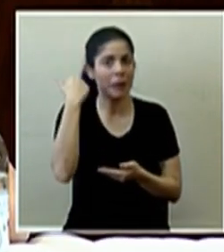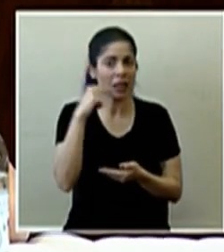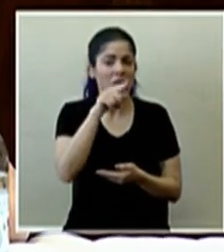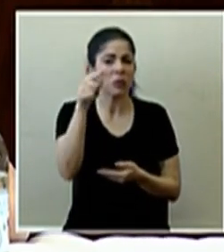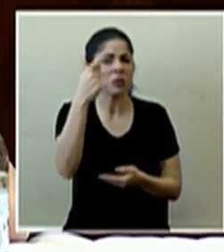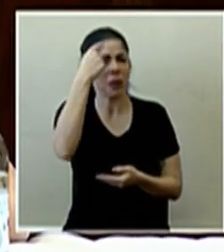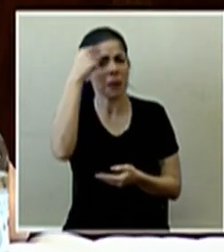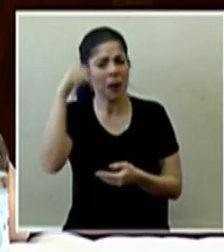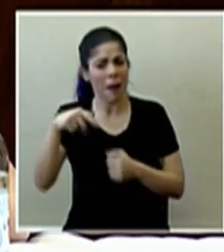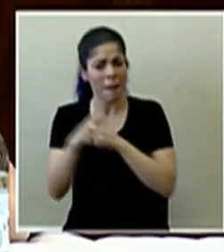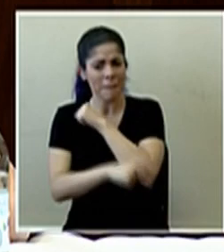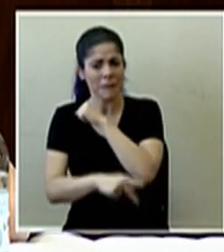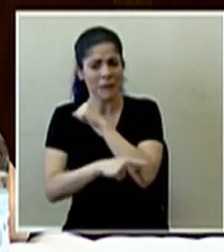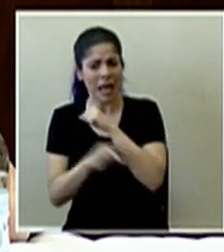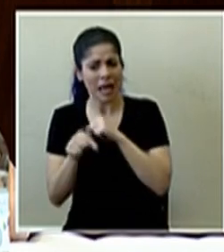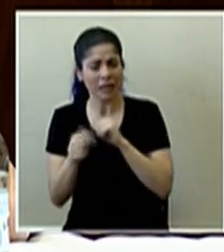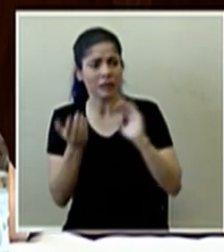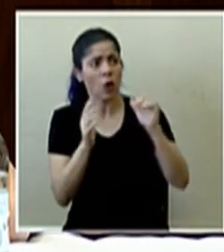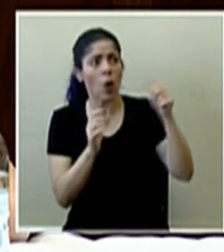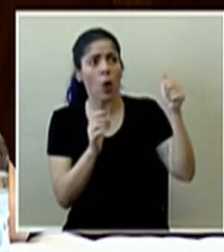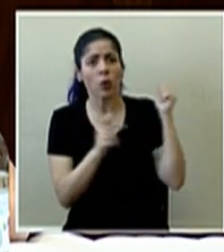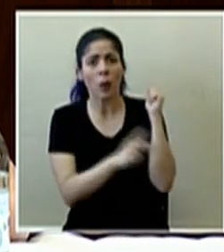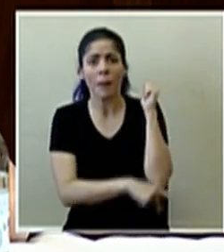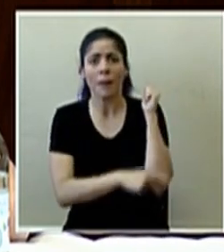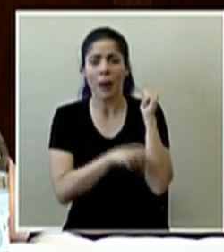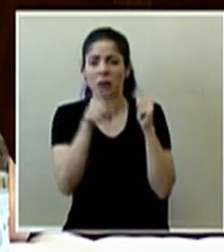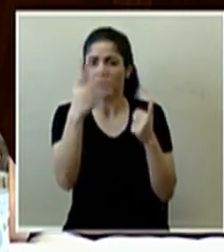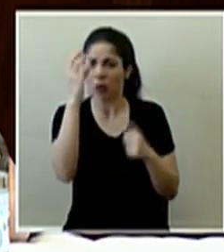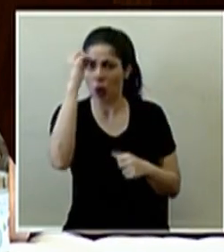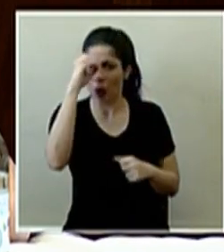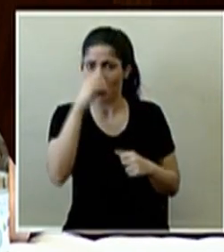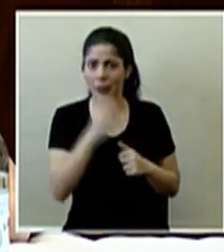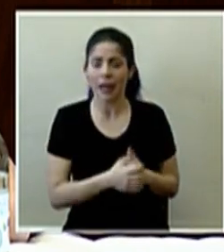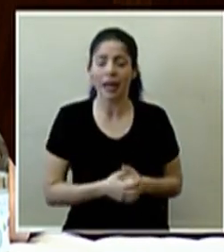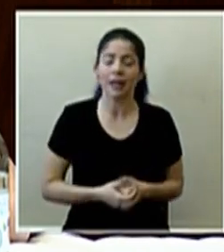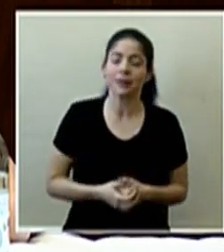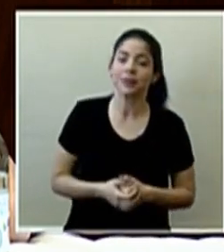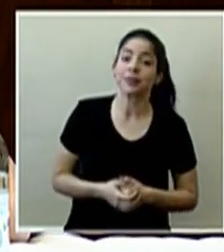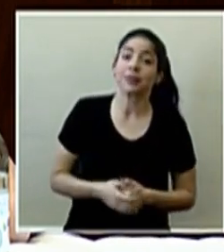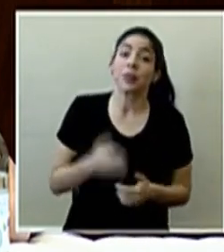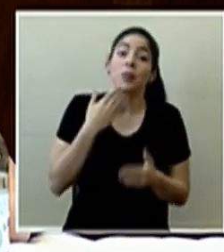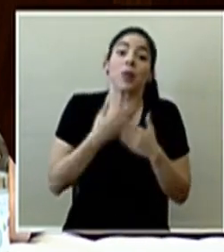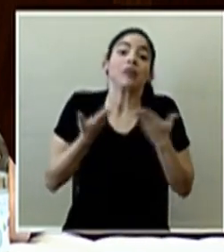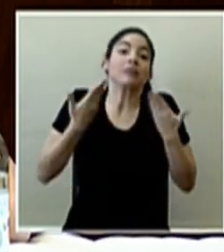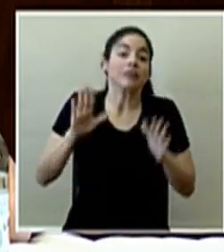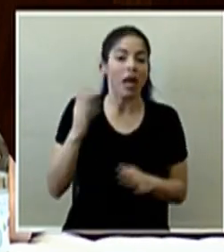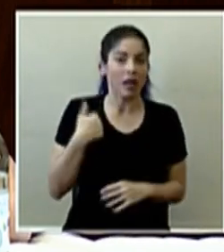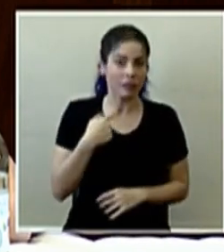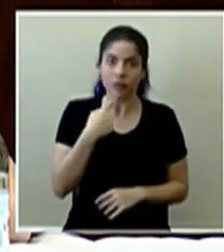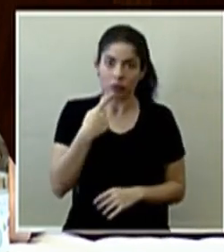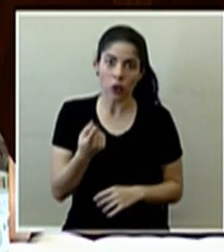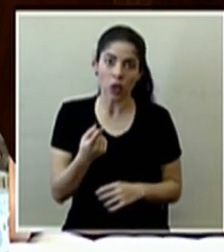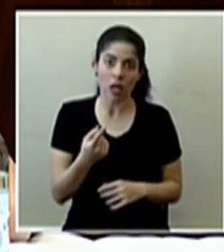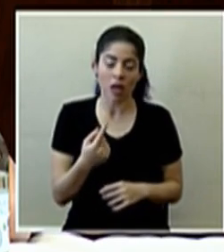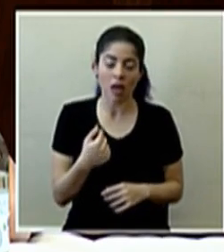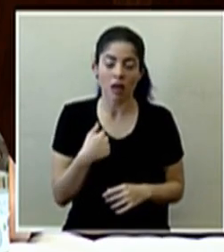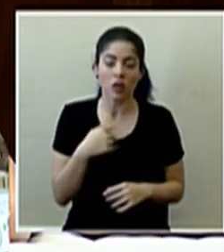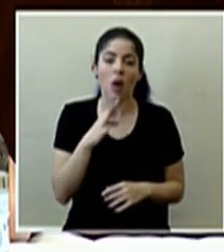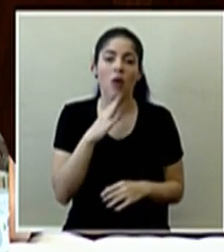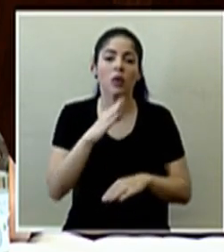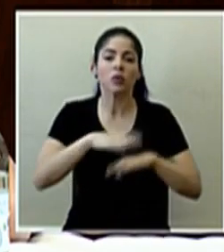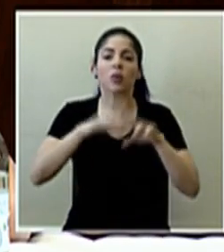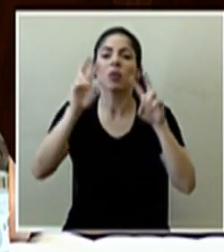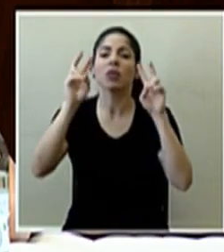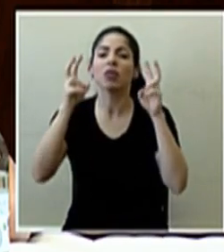país comparados con las situaciones de otros países? Bueno, ya lo decía, es decir, hablaba del